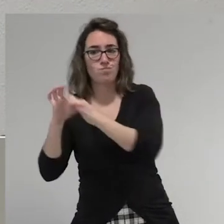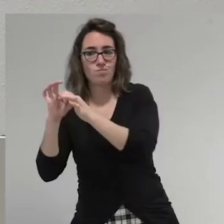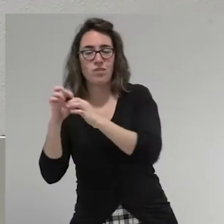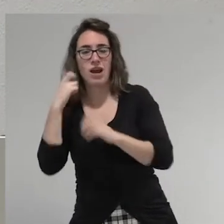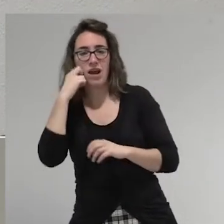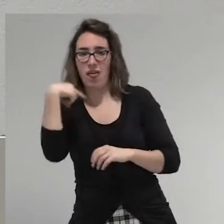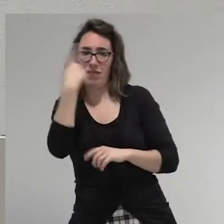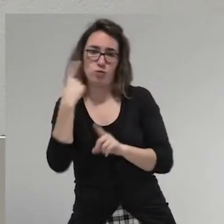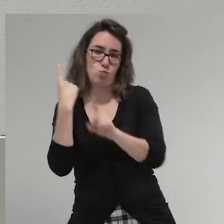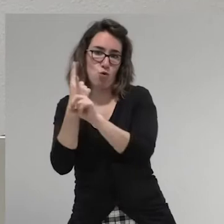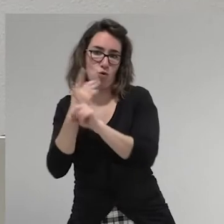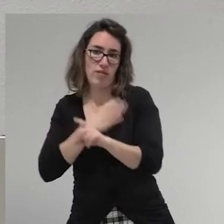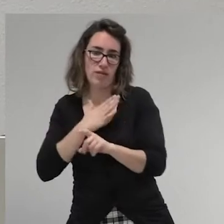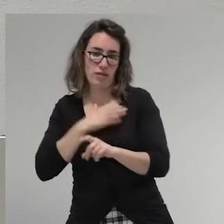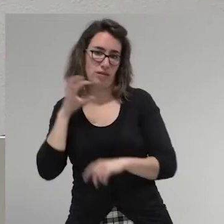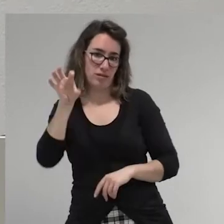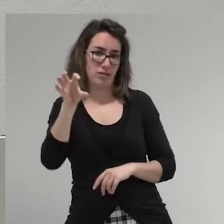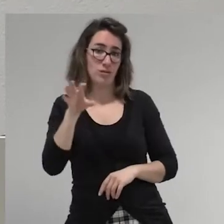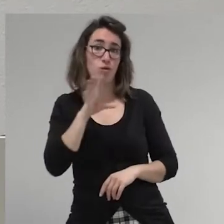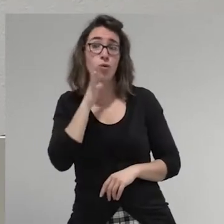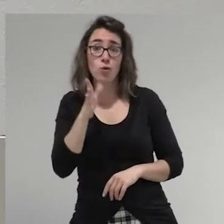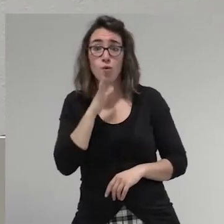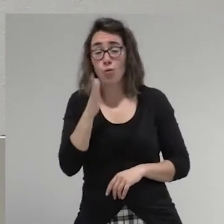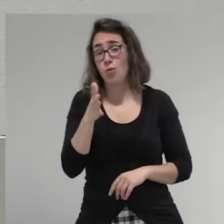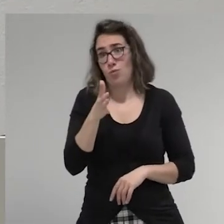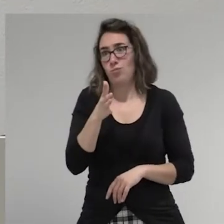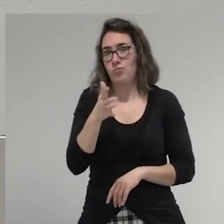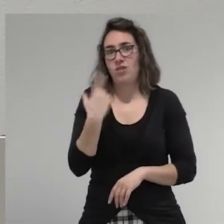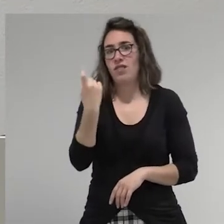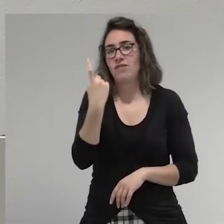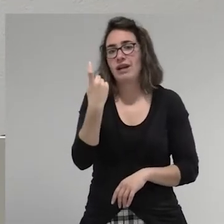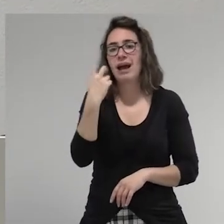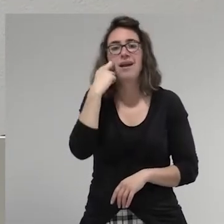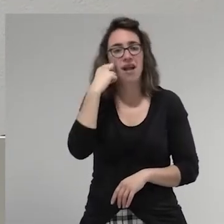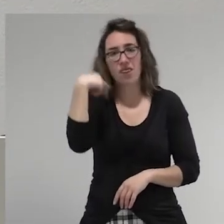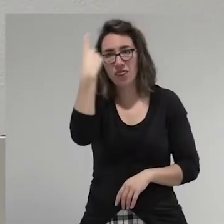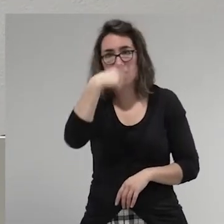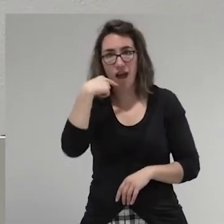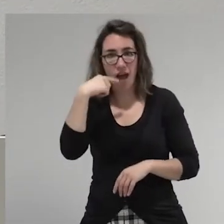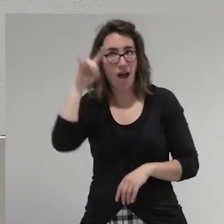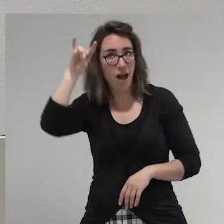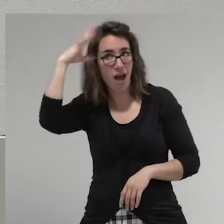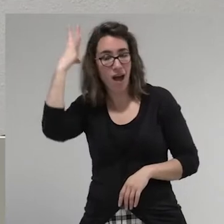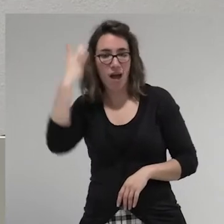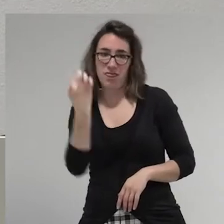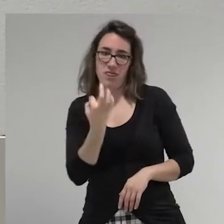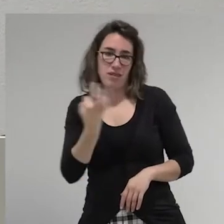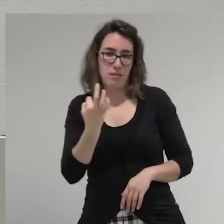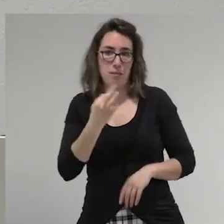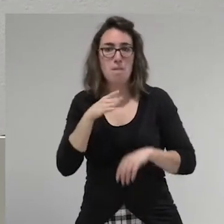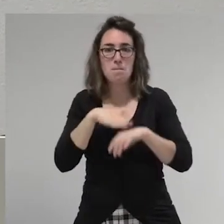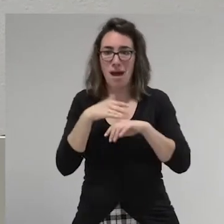porque están basados y necesitan de la ficción de la raza para tener sentido y desplegarse. Sin